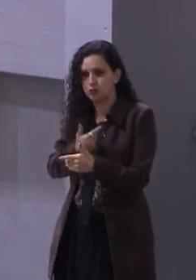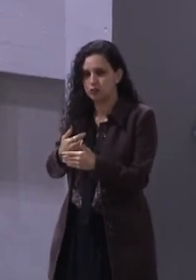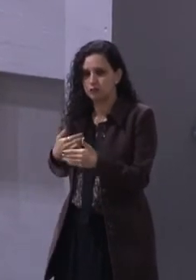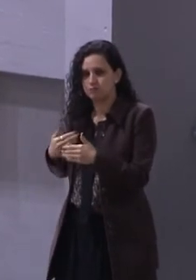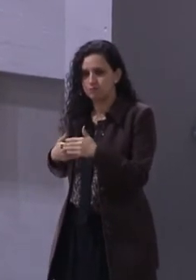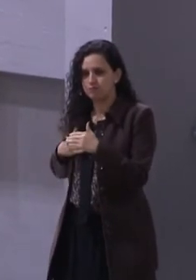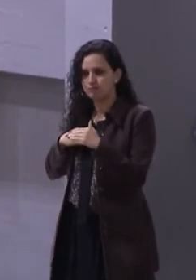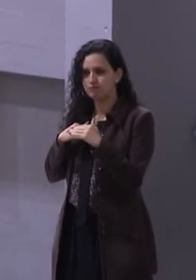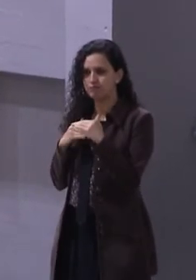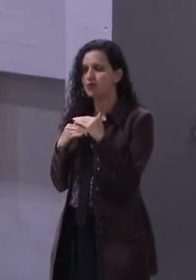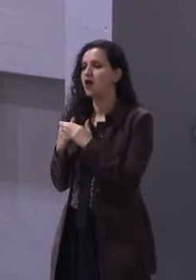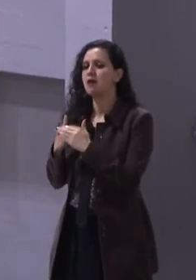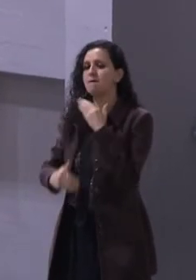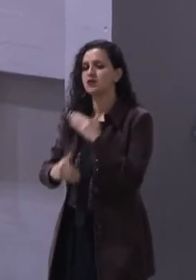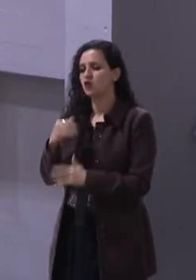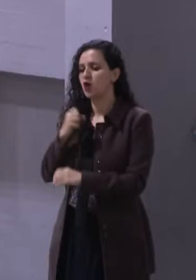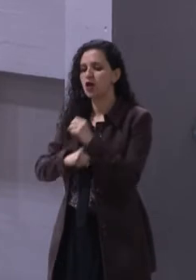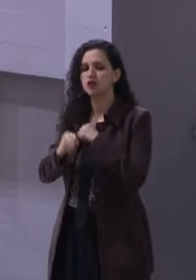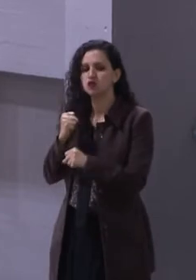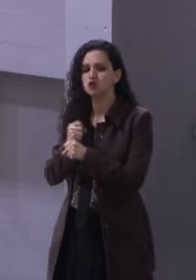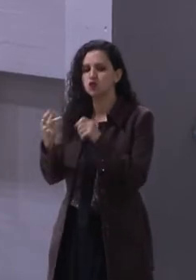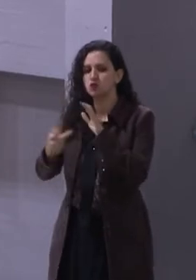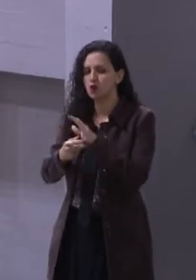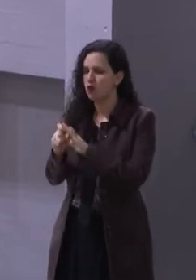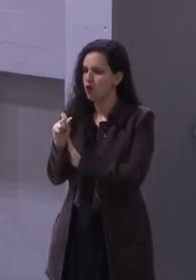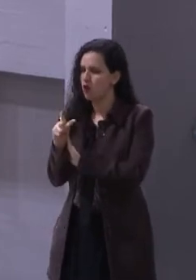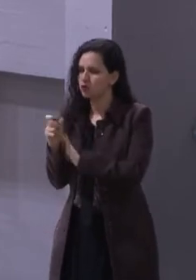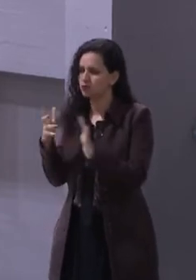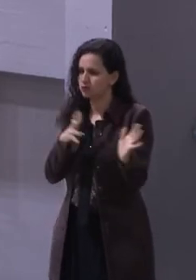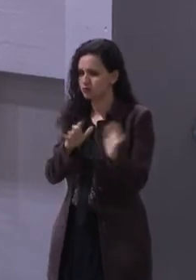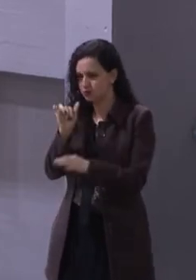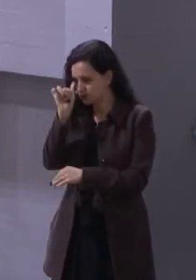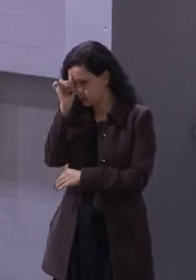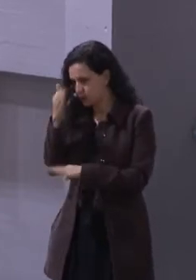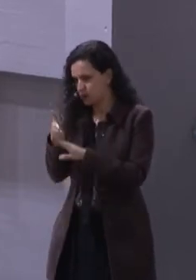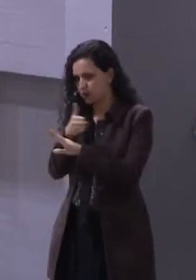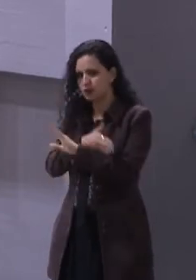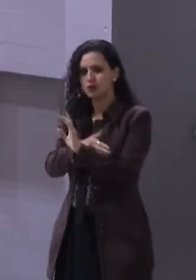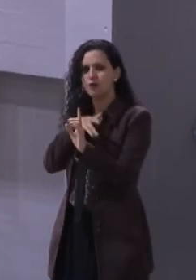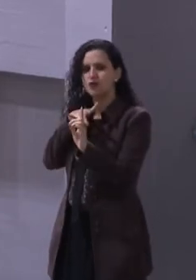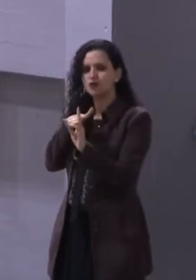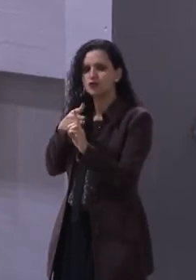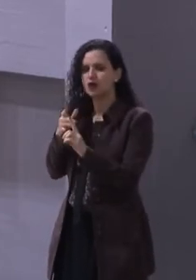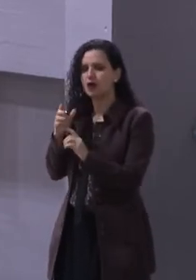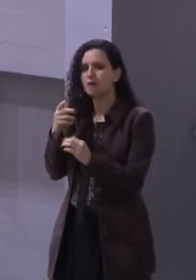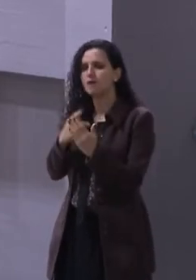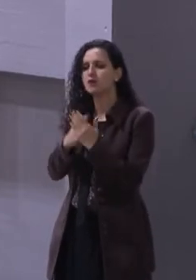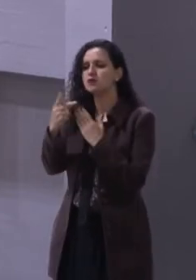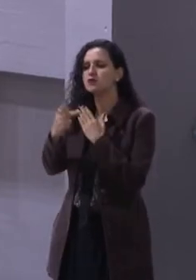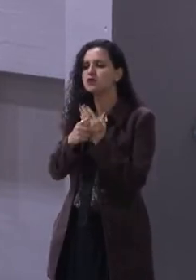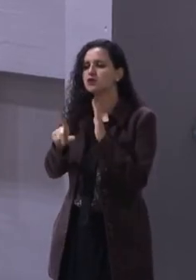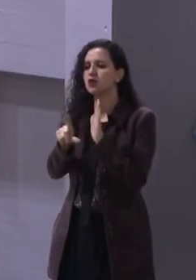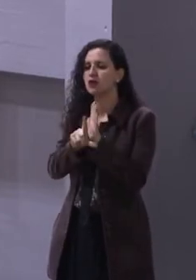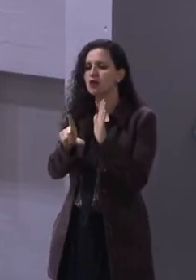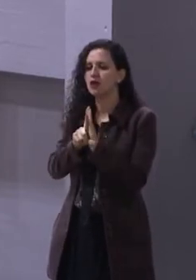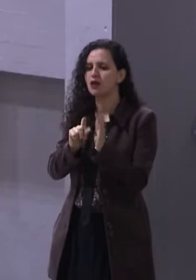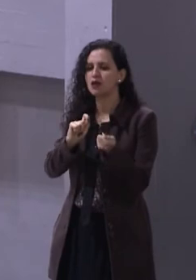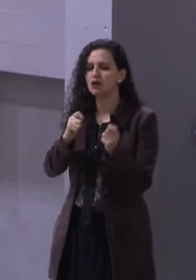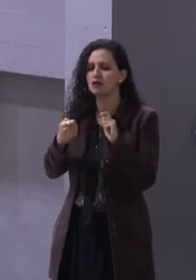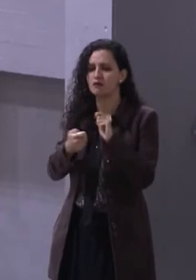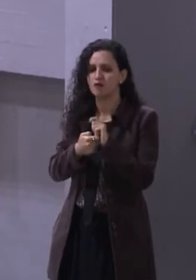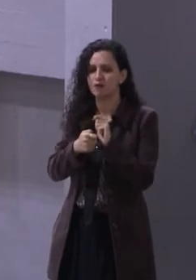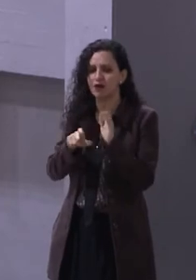2011, 2012, cuando hubo las grandes movilizaciones. Recordemos el proyecto de ley de reforma a la Ley 30, el proyecto de